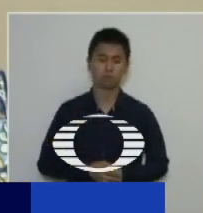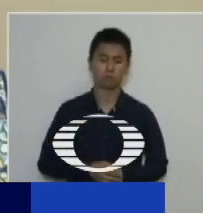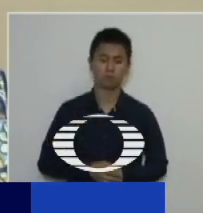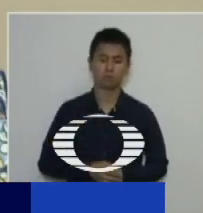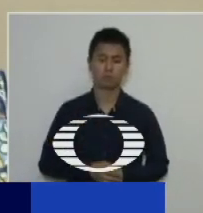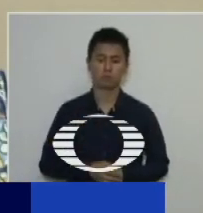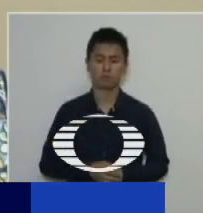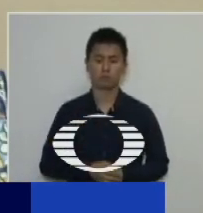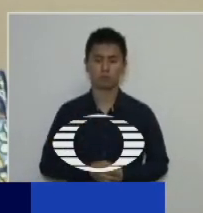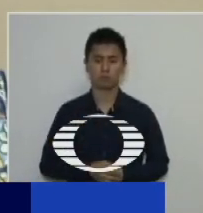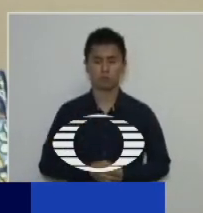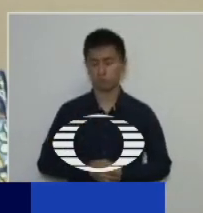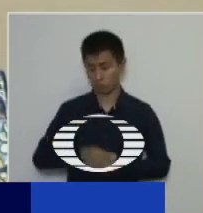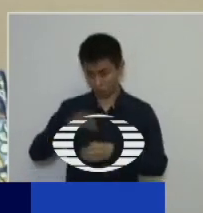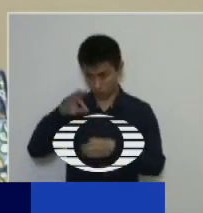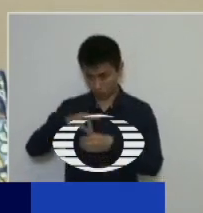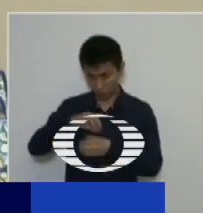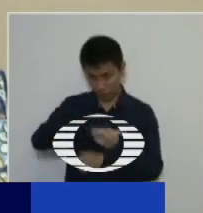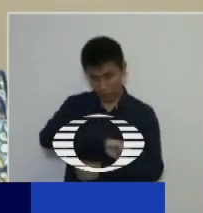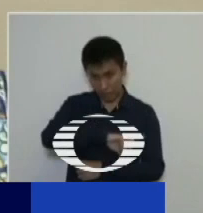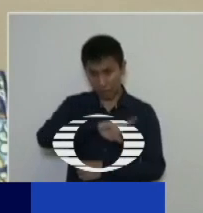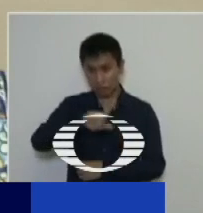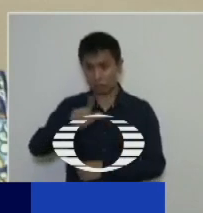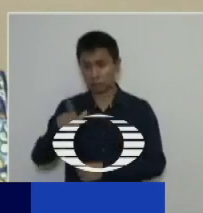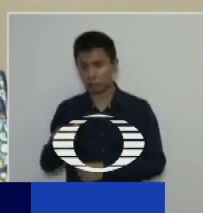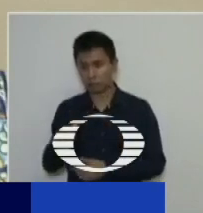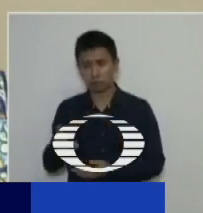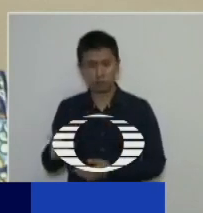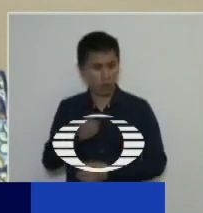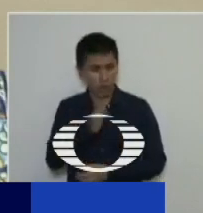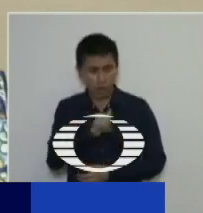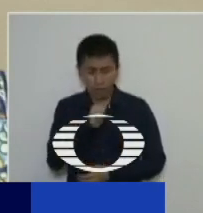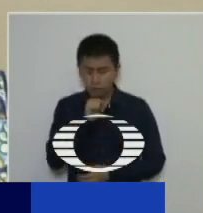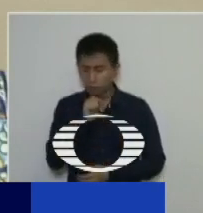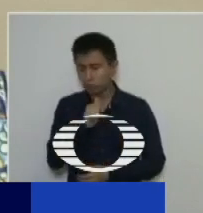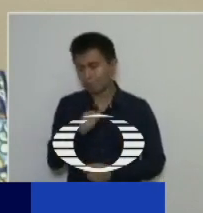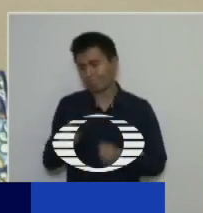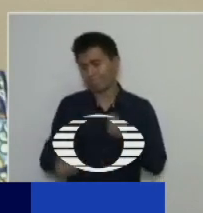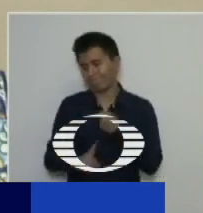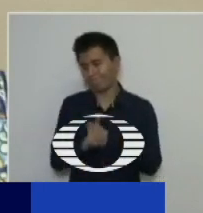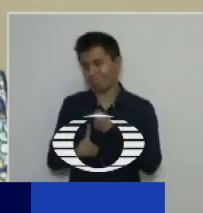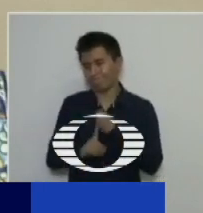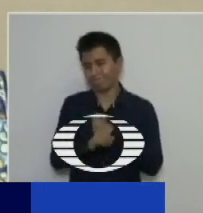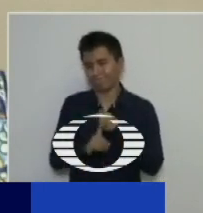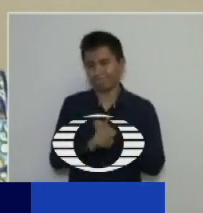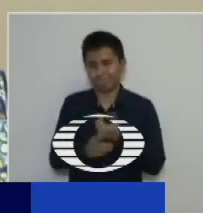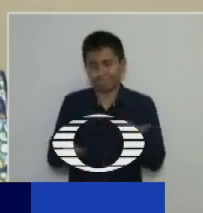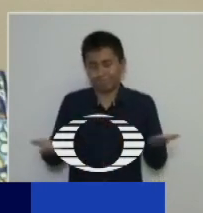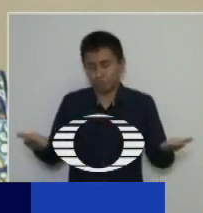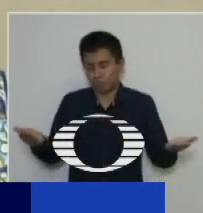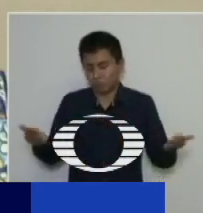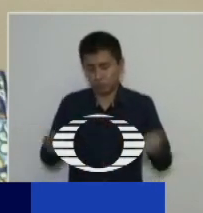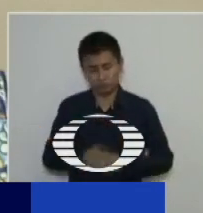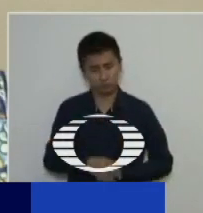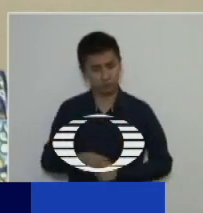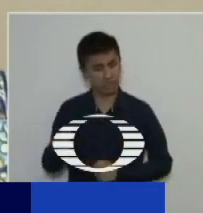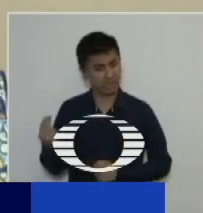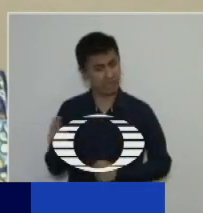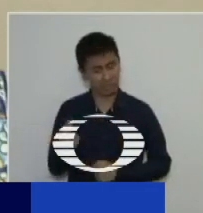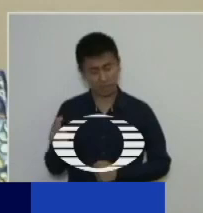después los resultados no los aceptaron hay un conflicto ahí muy fuerte que hay que resolver